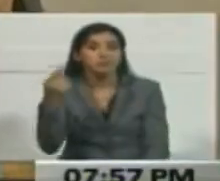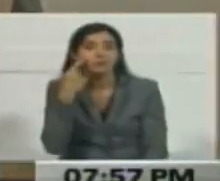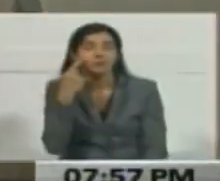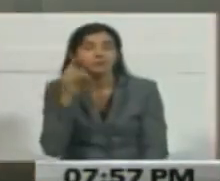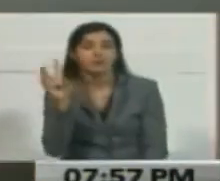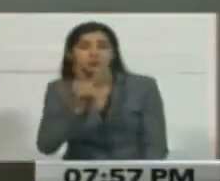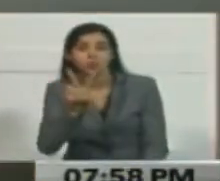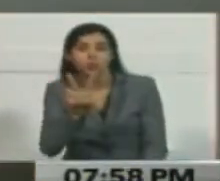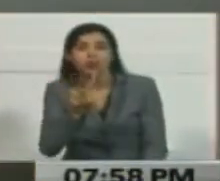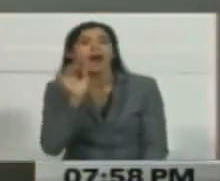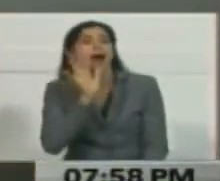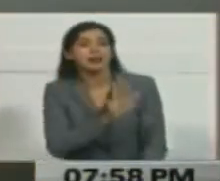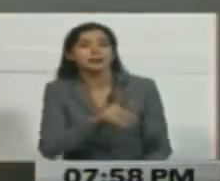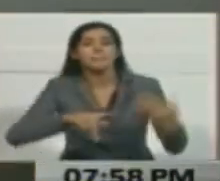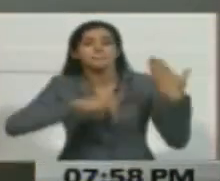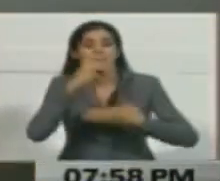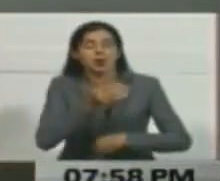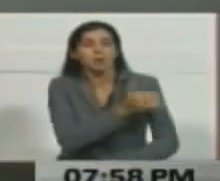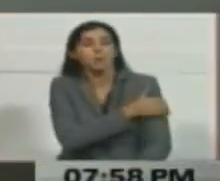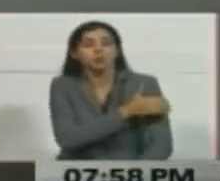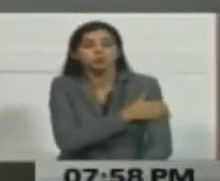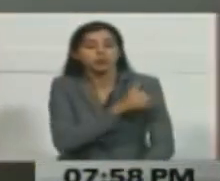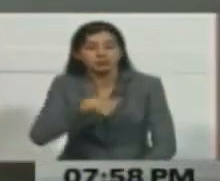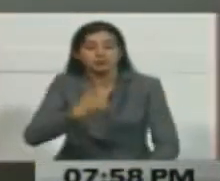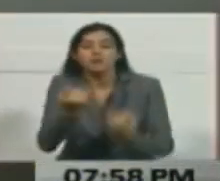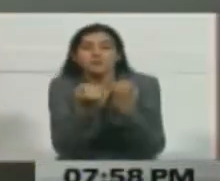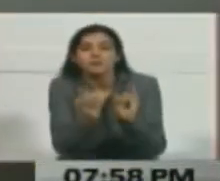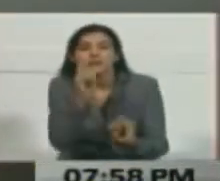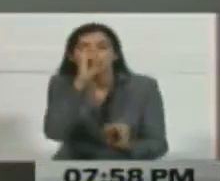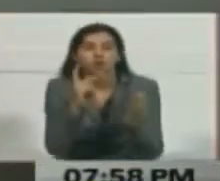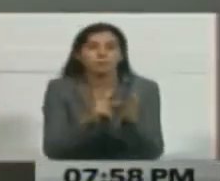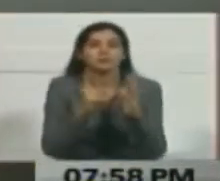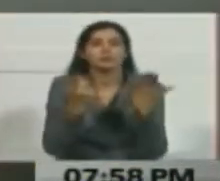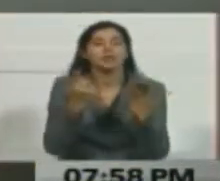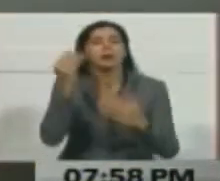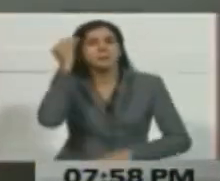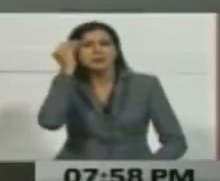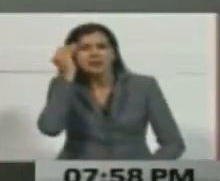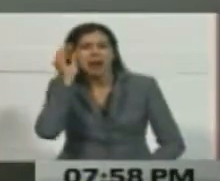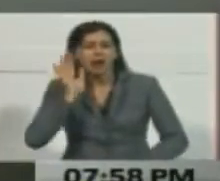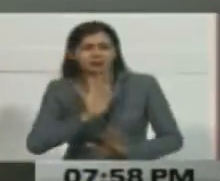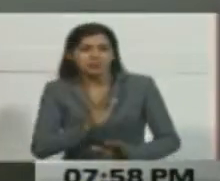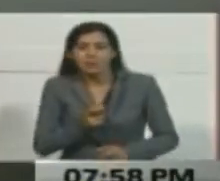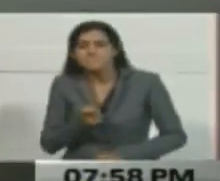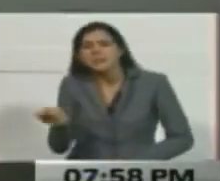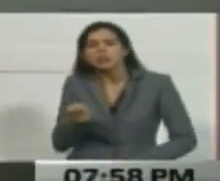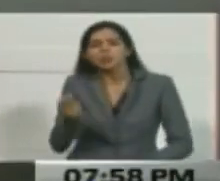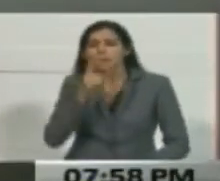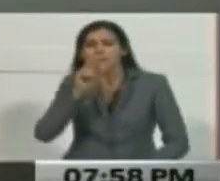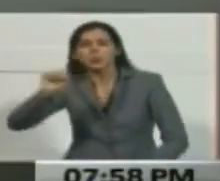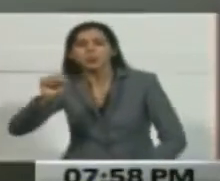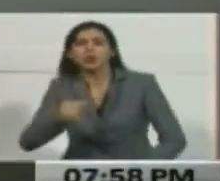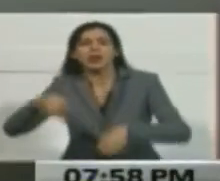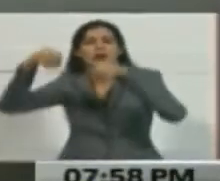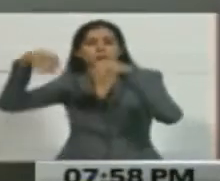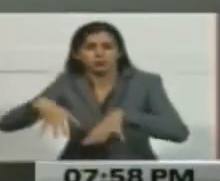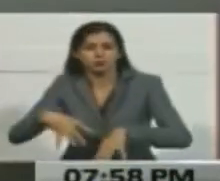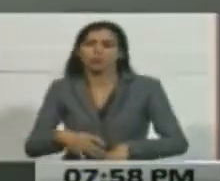de año, pensando ellos que con eso Nicolás se va a ir, que el presidente va a renunciar. Bueno, van a volver a